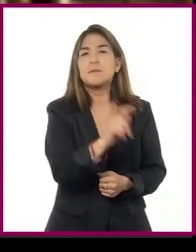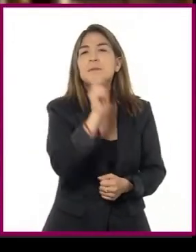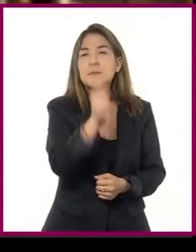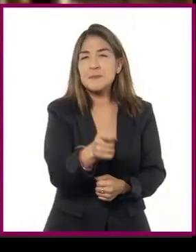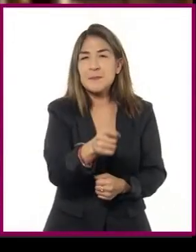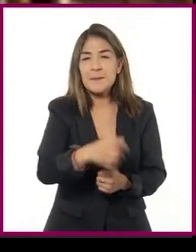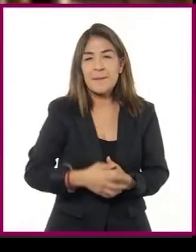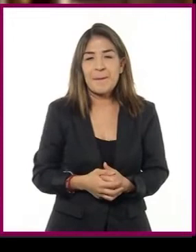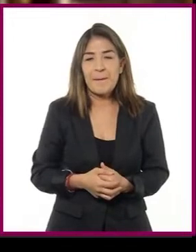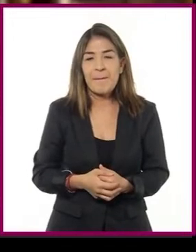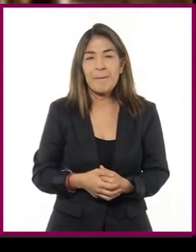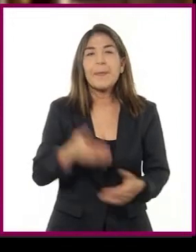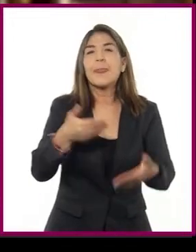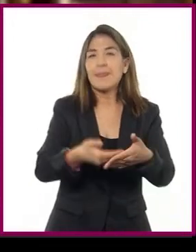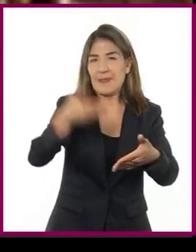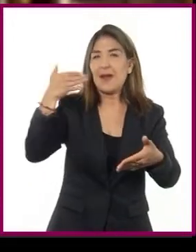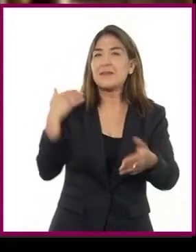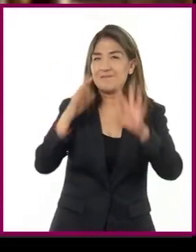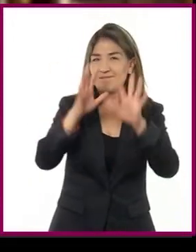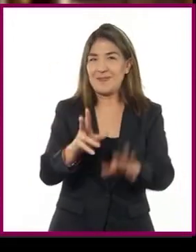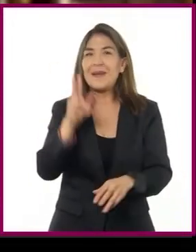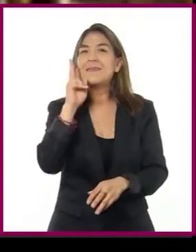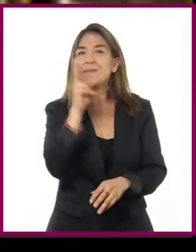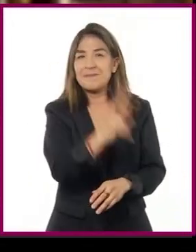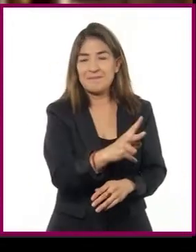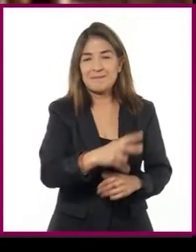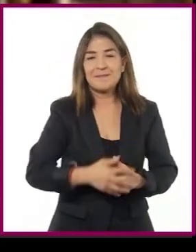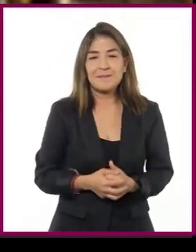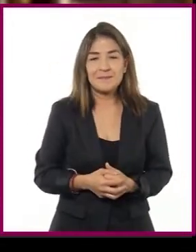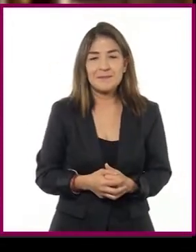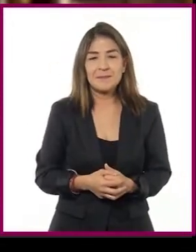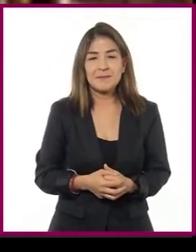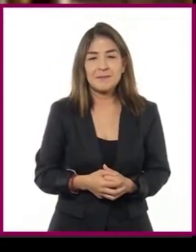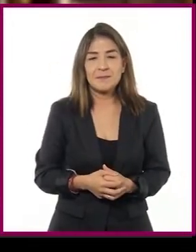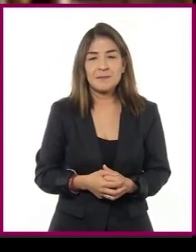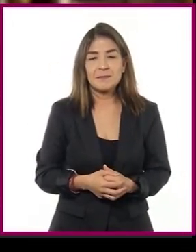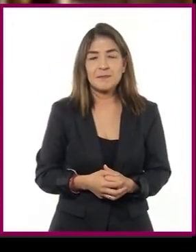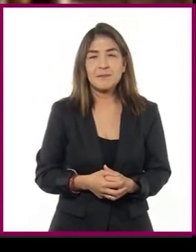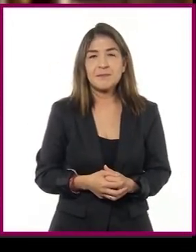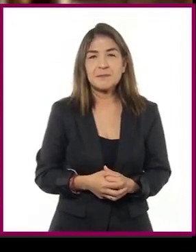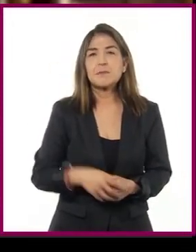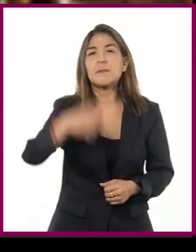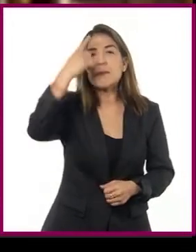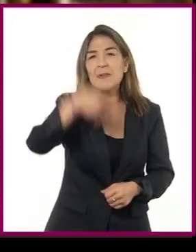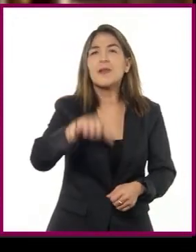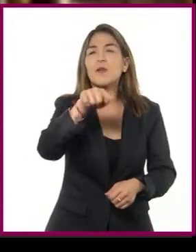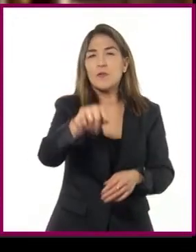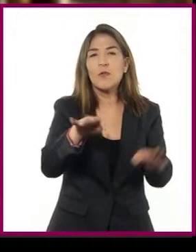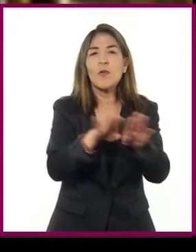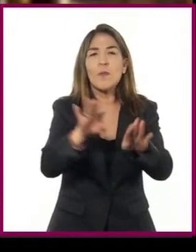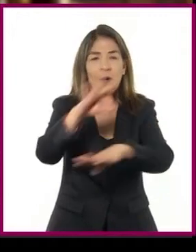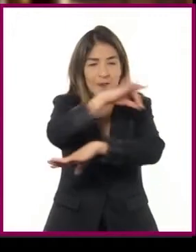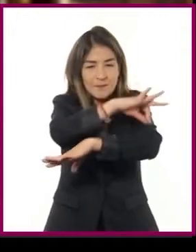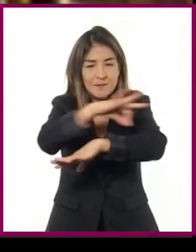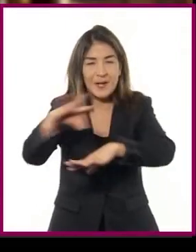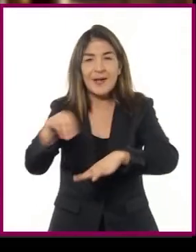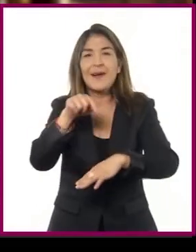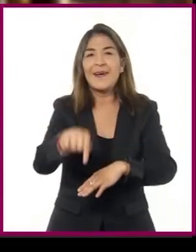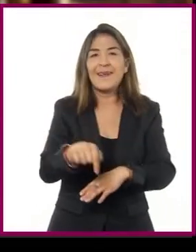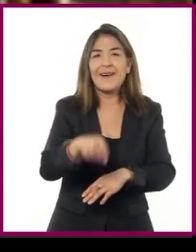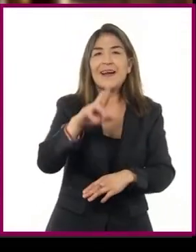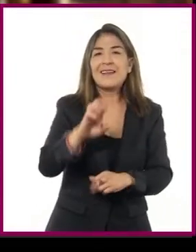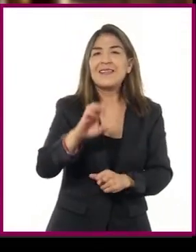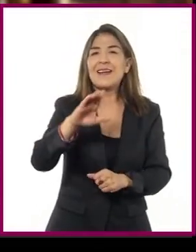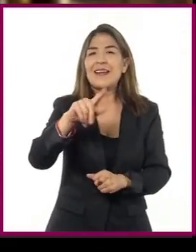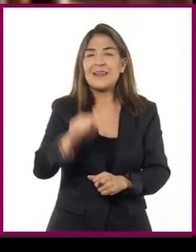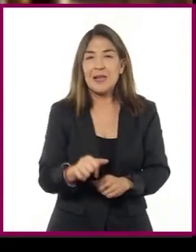hemos visto anteriormente. Para trazar otra recta que